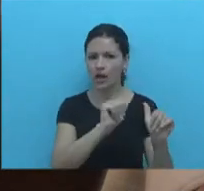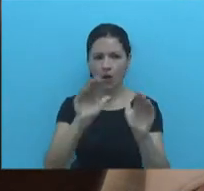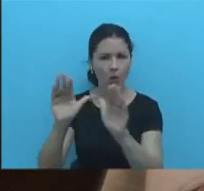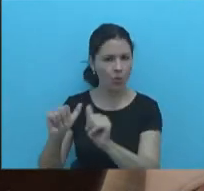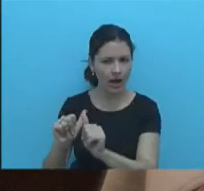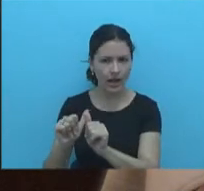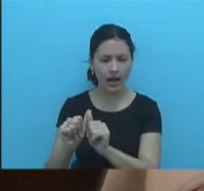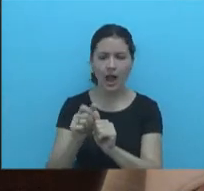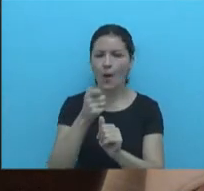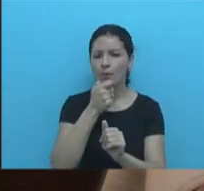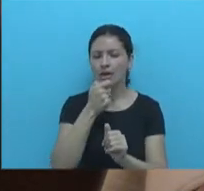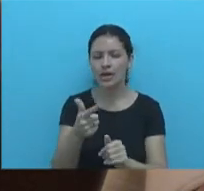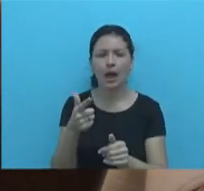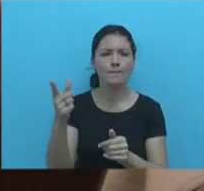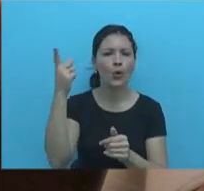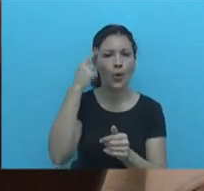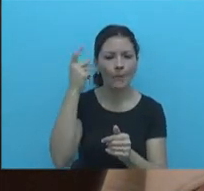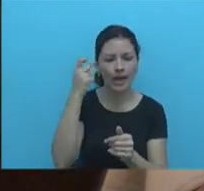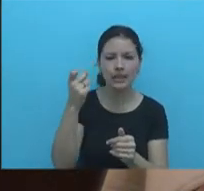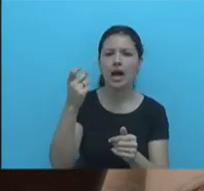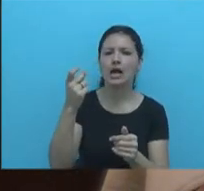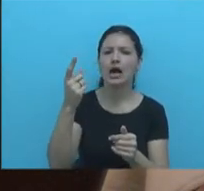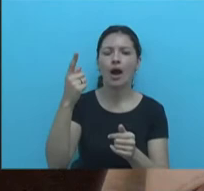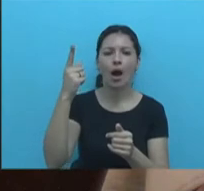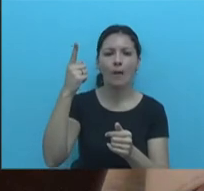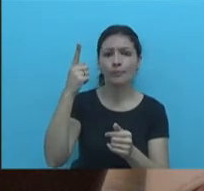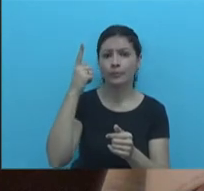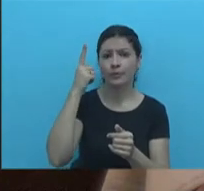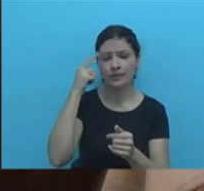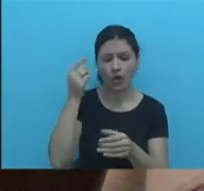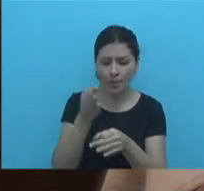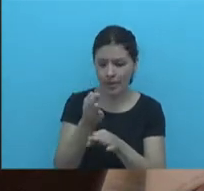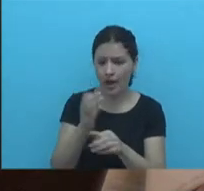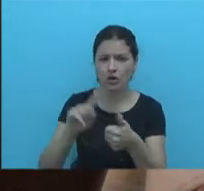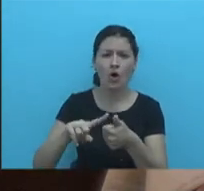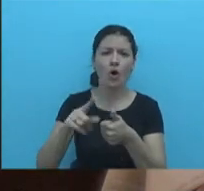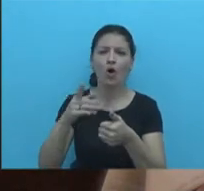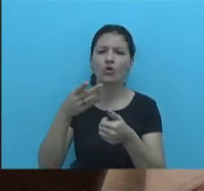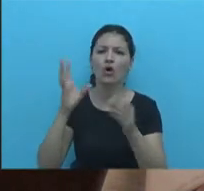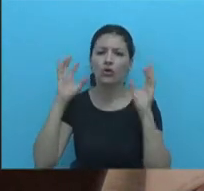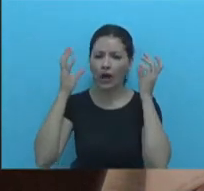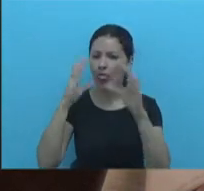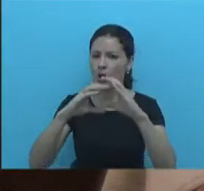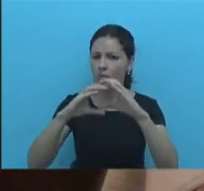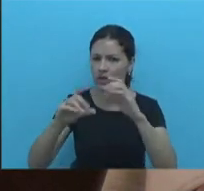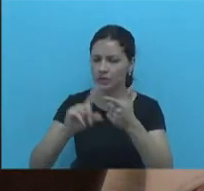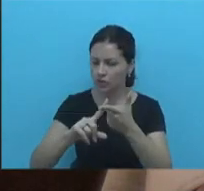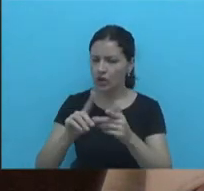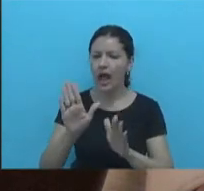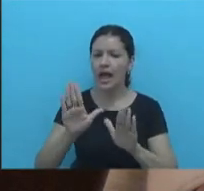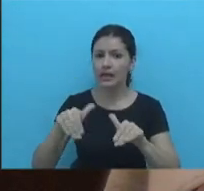radio y comunicación, psicopedagogo, tenemos todo eso, pero es para que de primer año se sientan acompañados